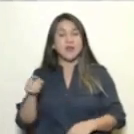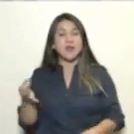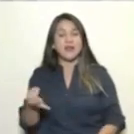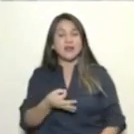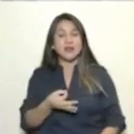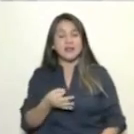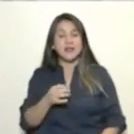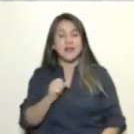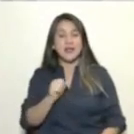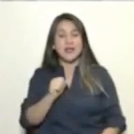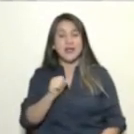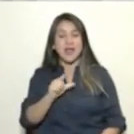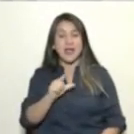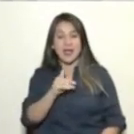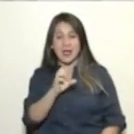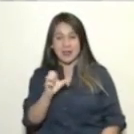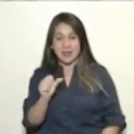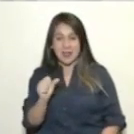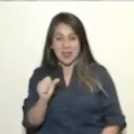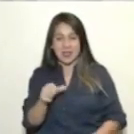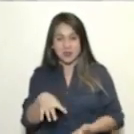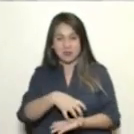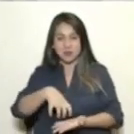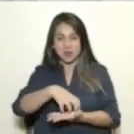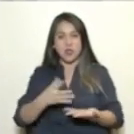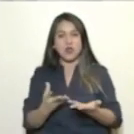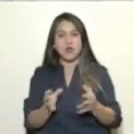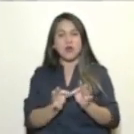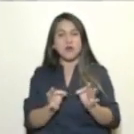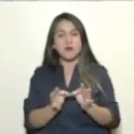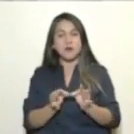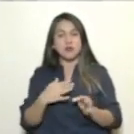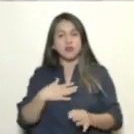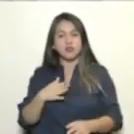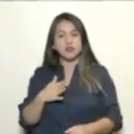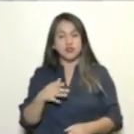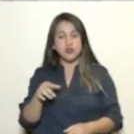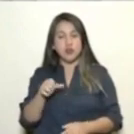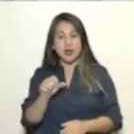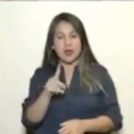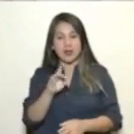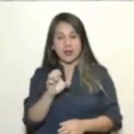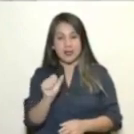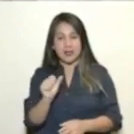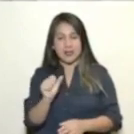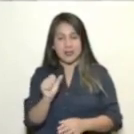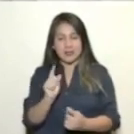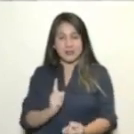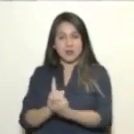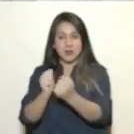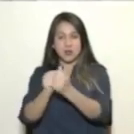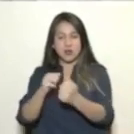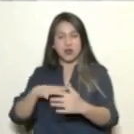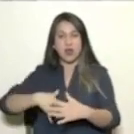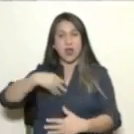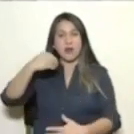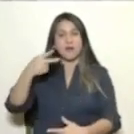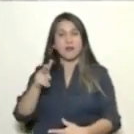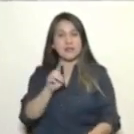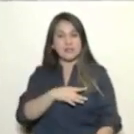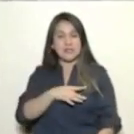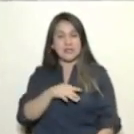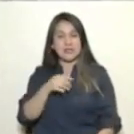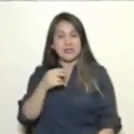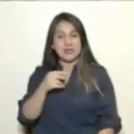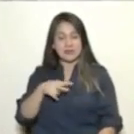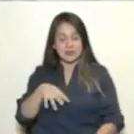desde una aldea. ¿Y cómo le explica usted a esa aldea hoy día que se encuentre con el alma de Chile y desde